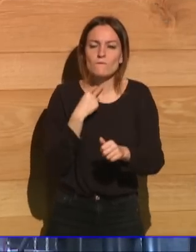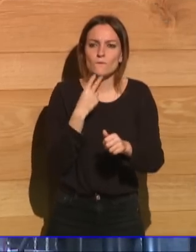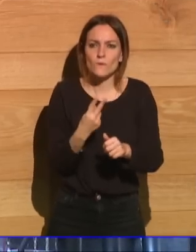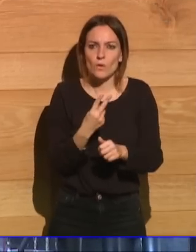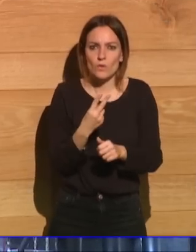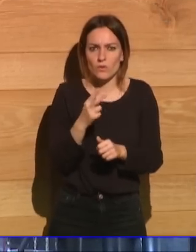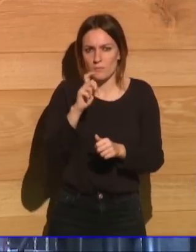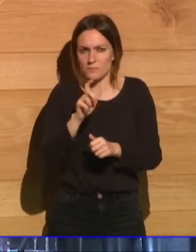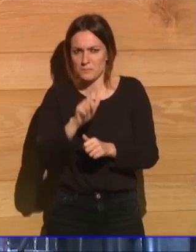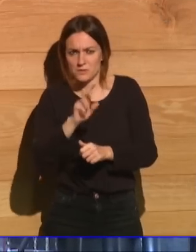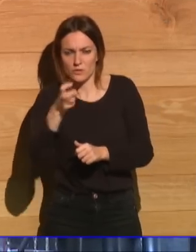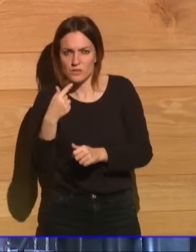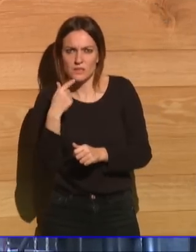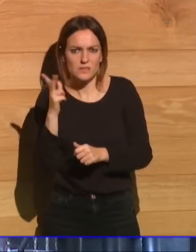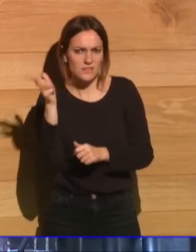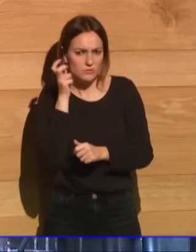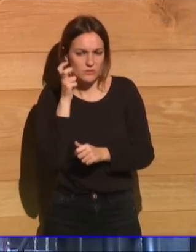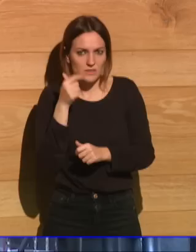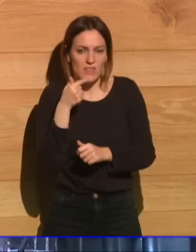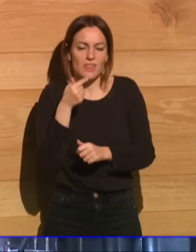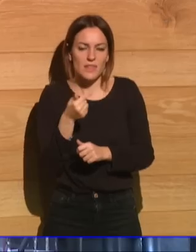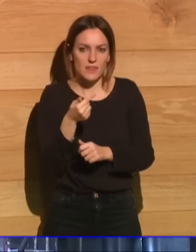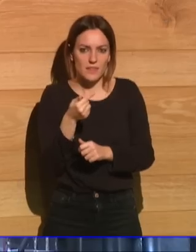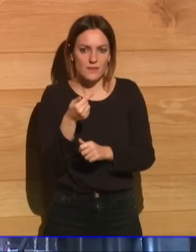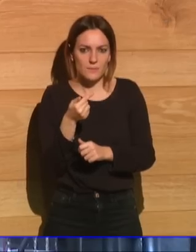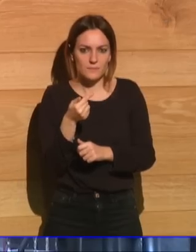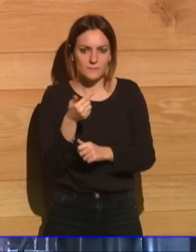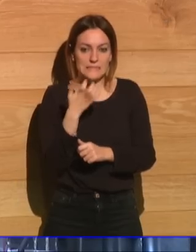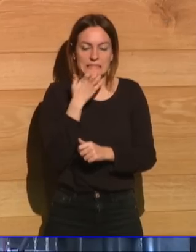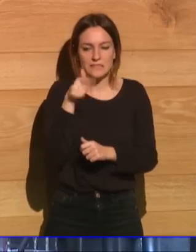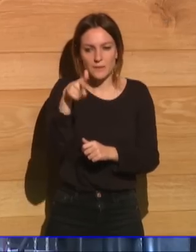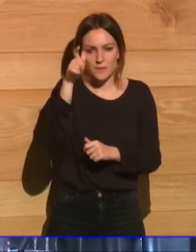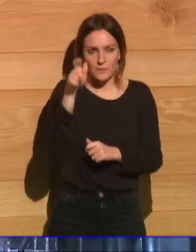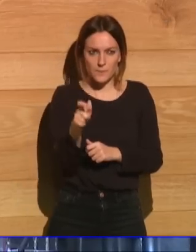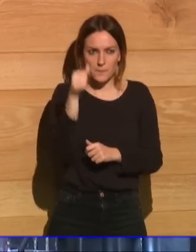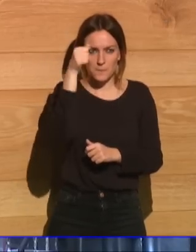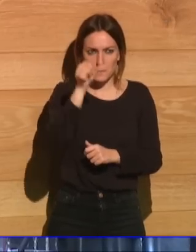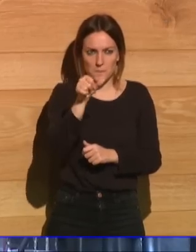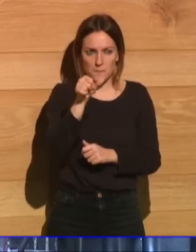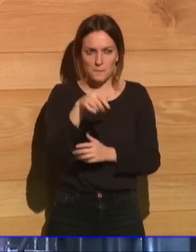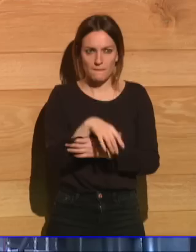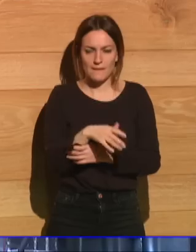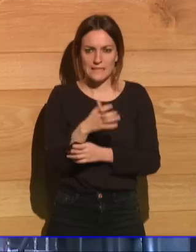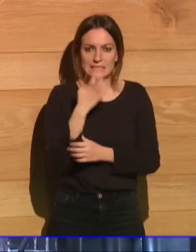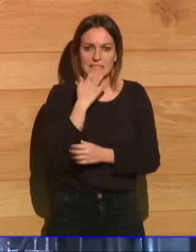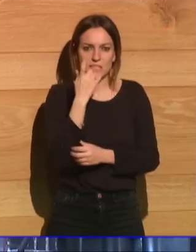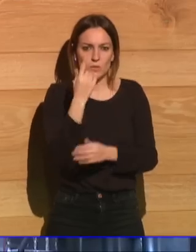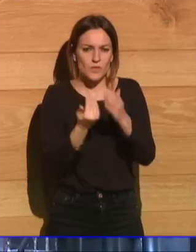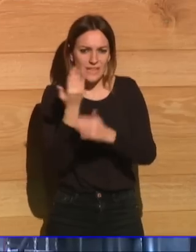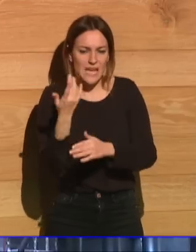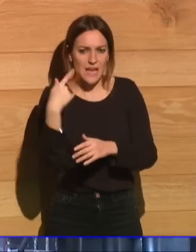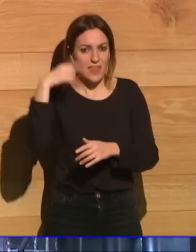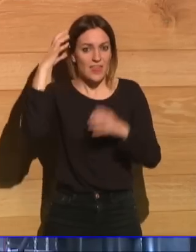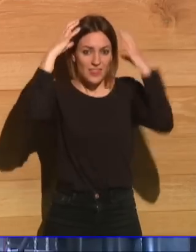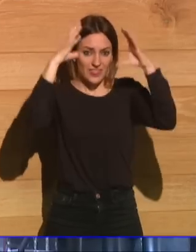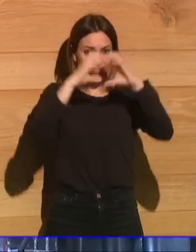Sam diciendo, si este hombre... dicen que si un día llovieran cerebros,